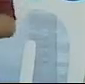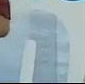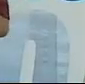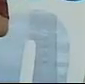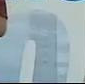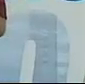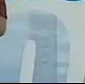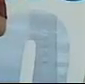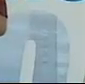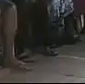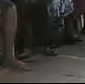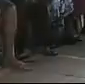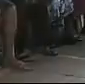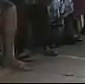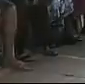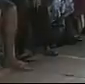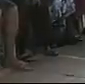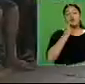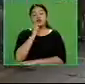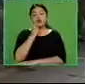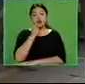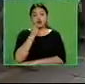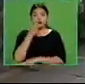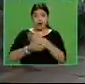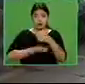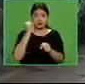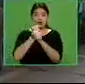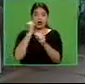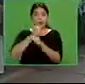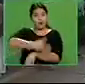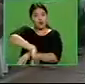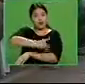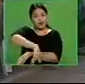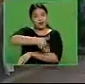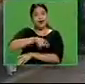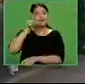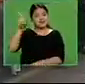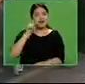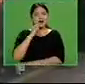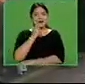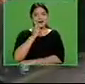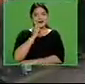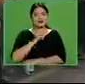Rusia, haciendo gobierno de calle allá en Rusia.